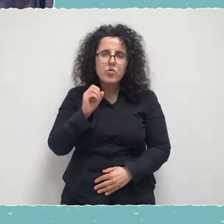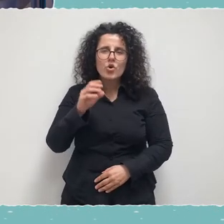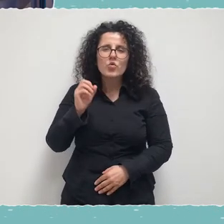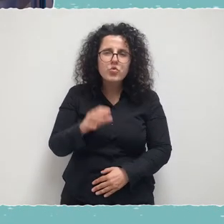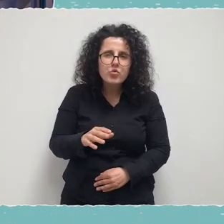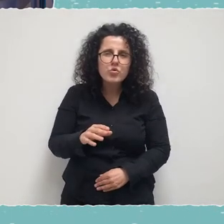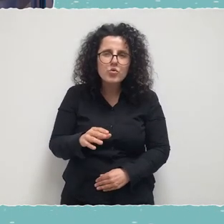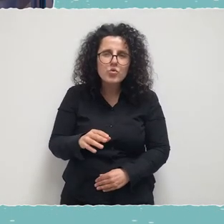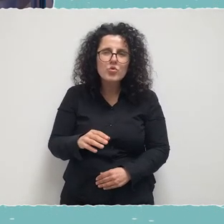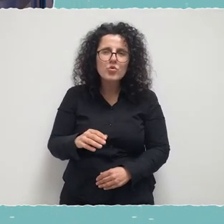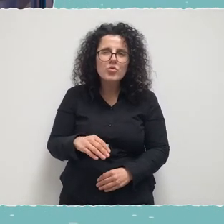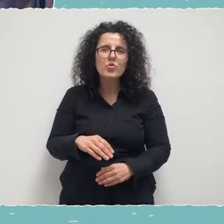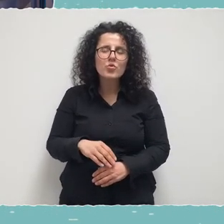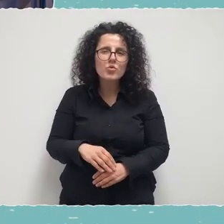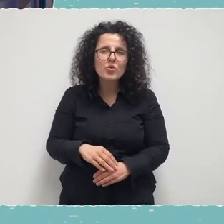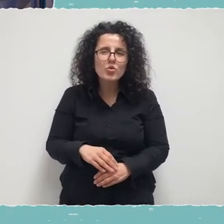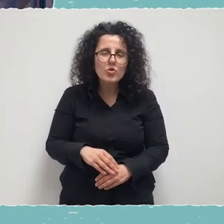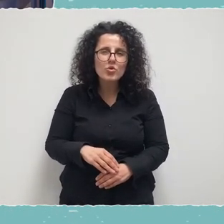derrubou.